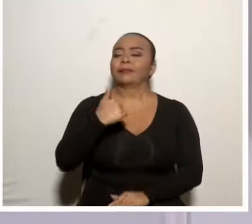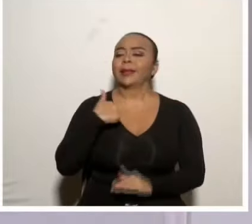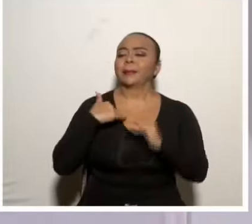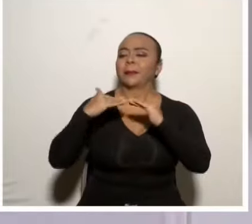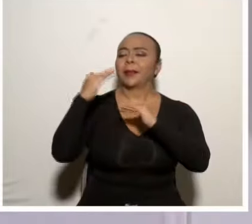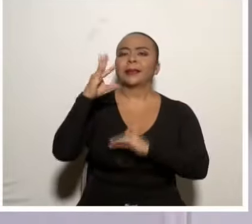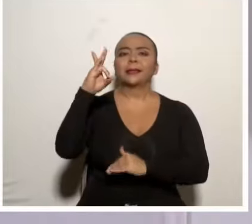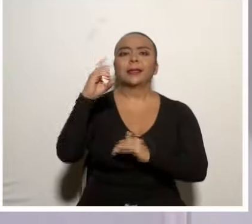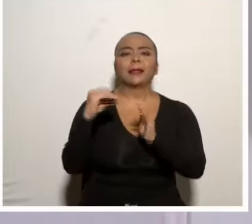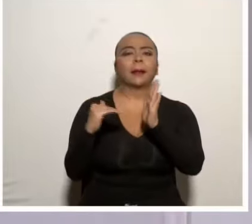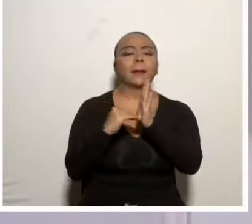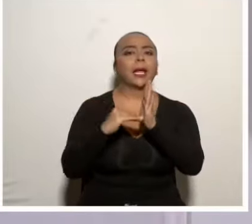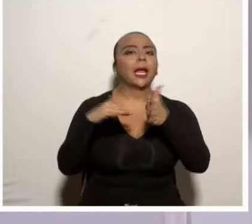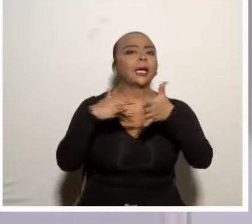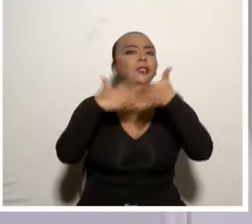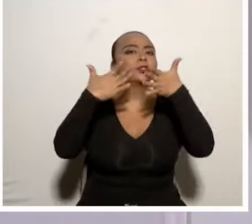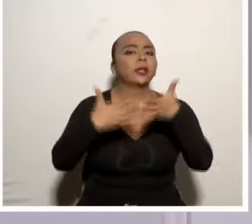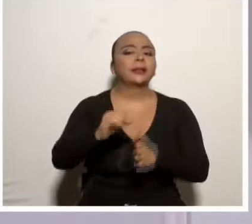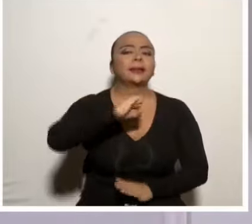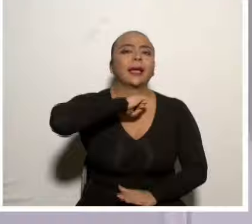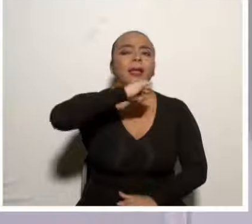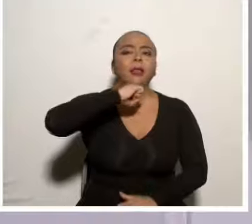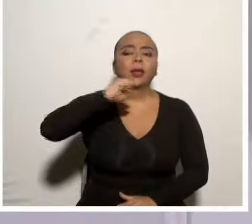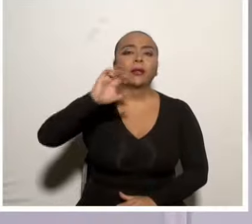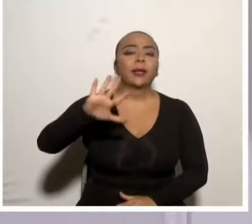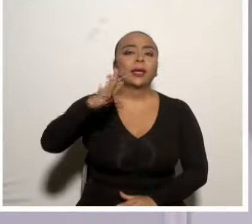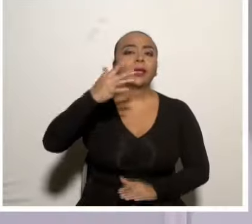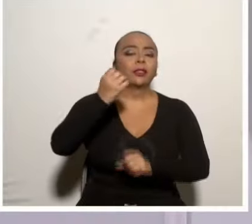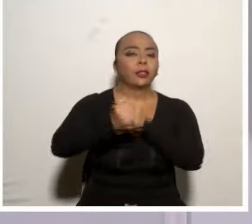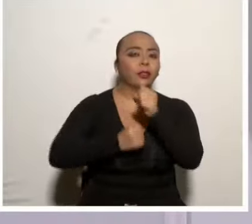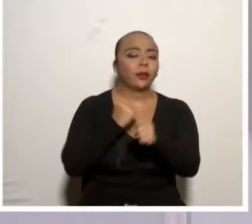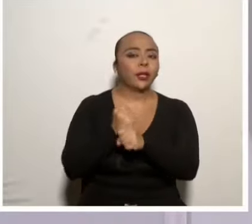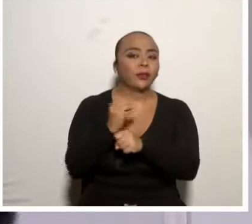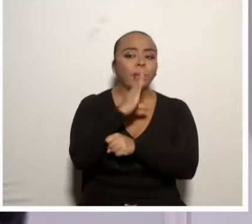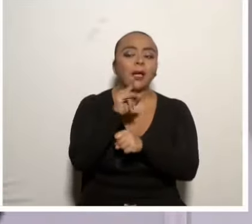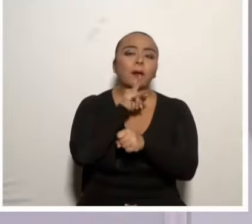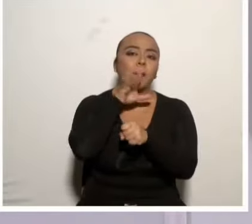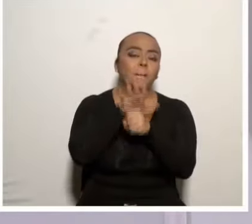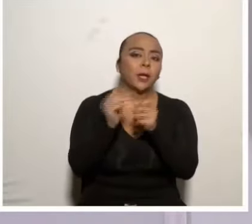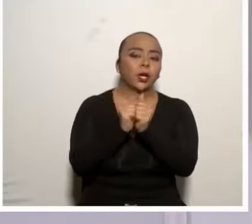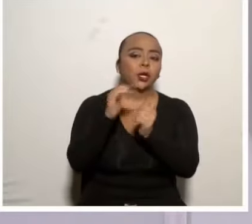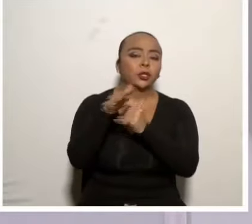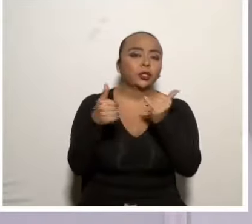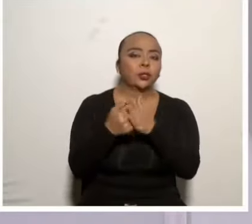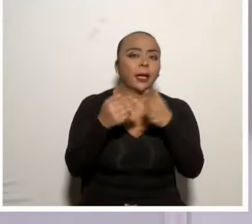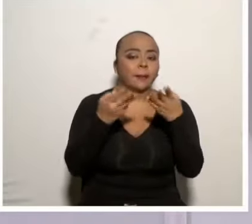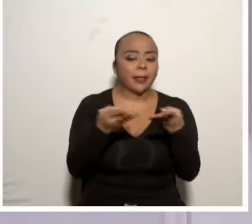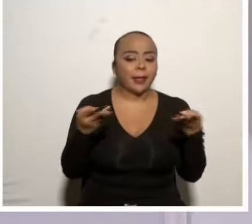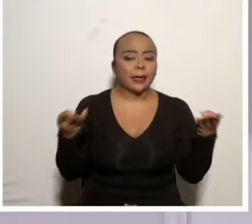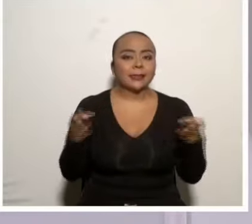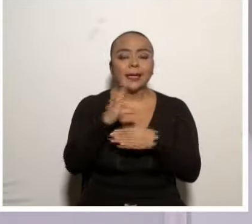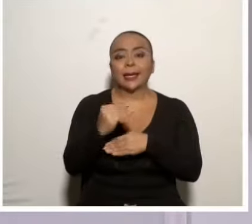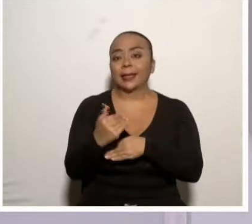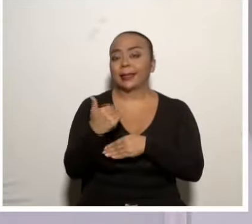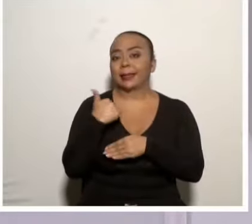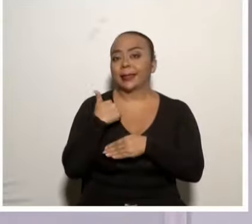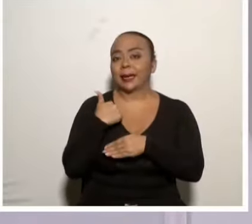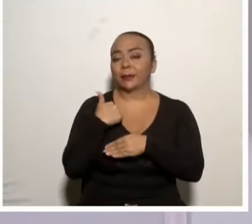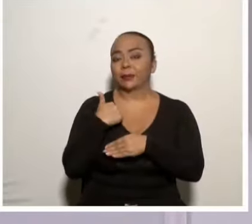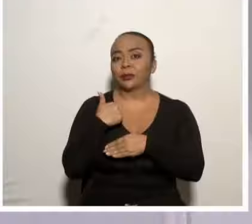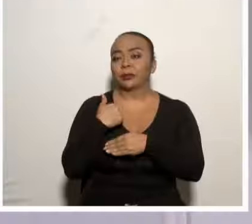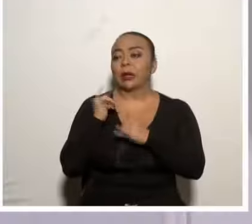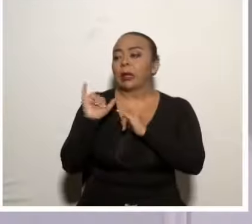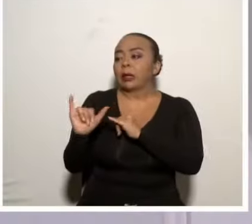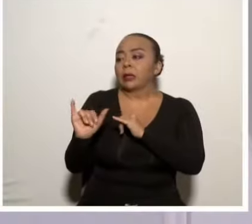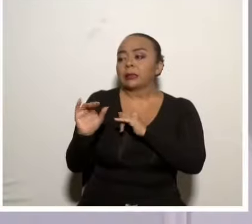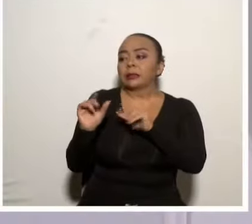de 70,000 estudiantes que han ganado el 5º año y que han cumplido con todas las materias y los tenemos